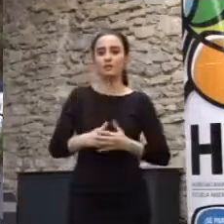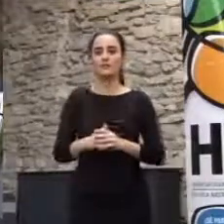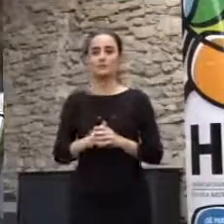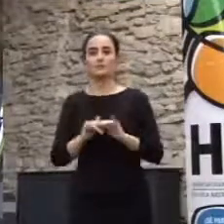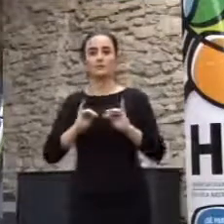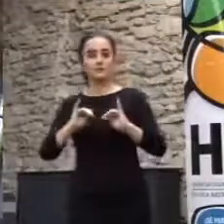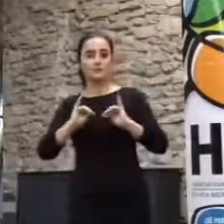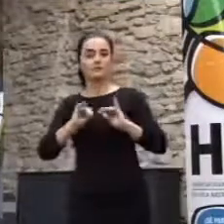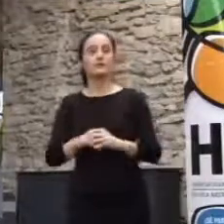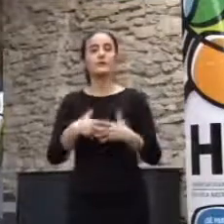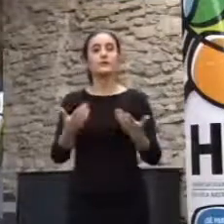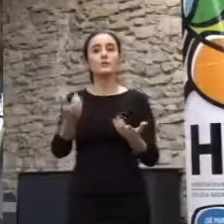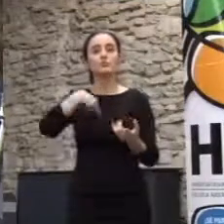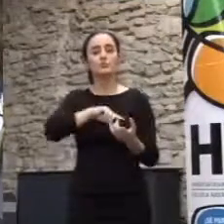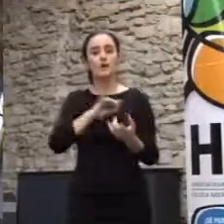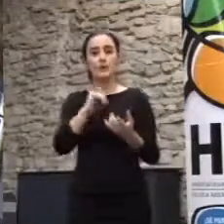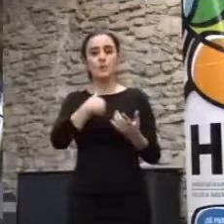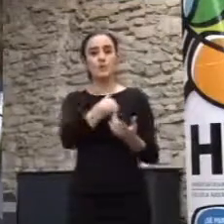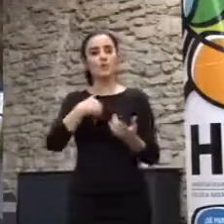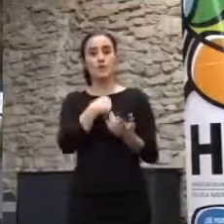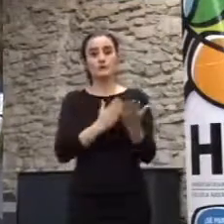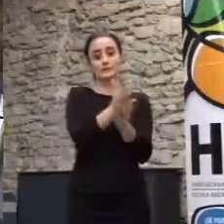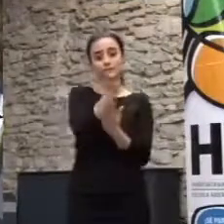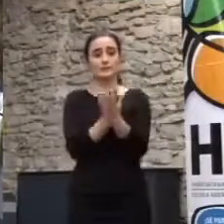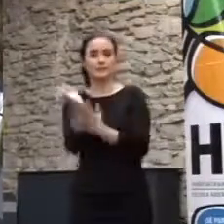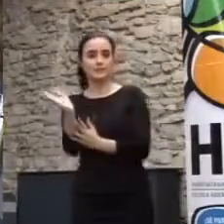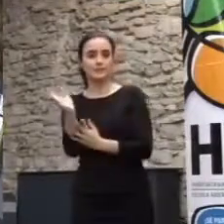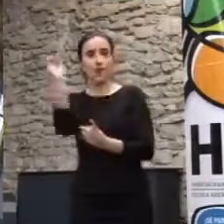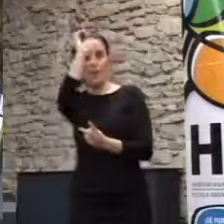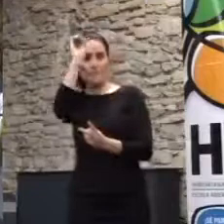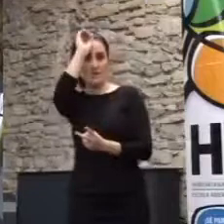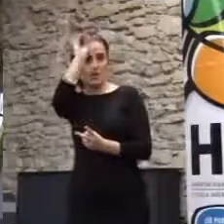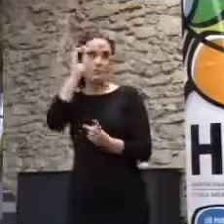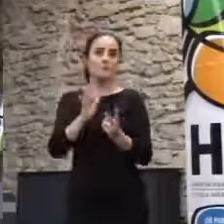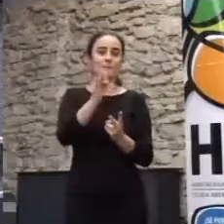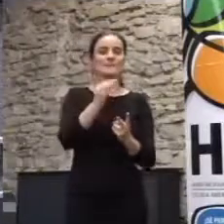esas son nuestras funciones. Y yo creo que tenemos una función también de formación de opinión.